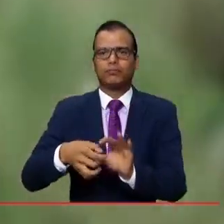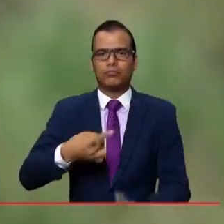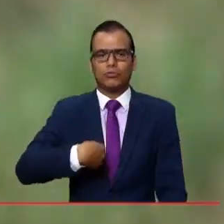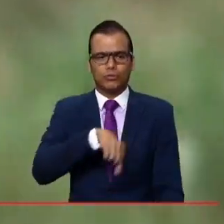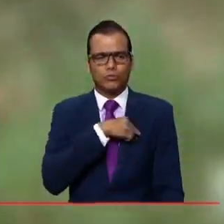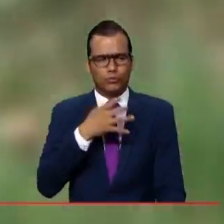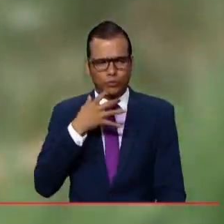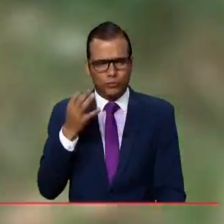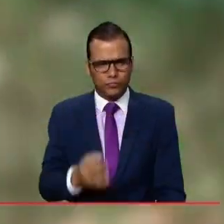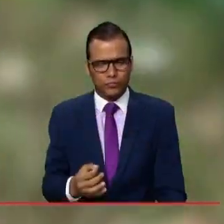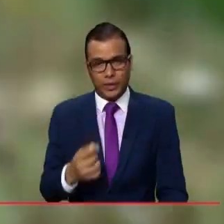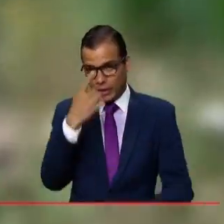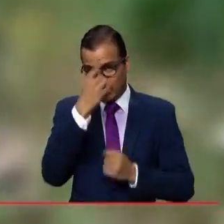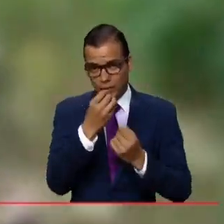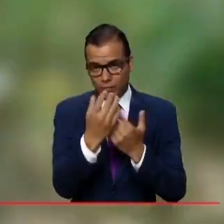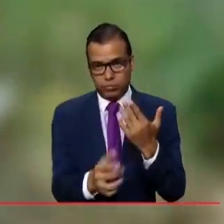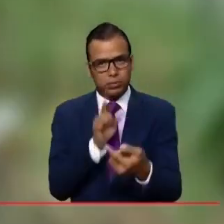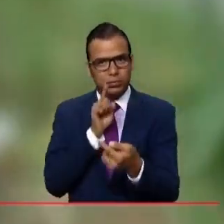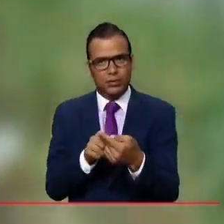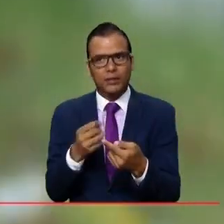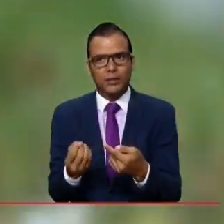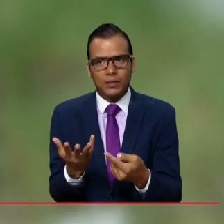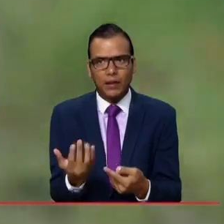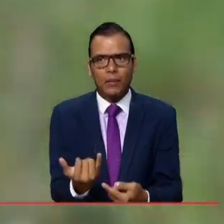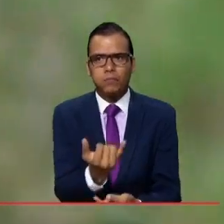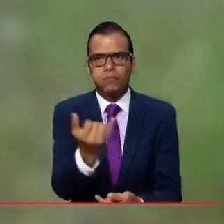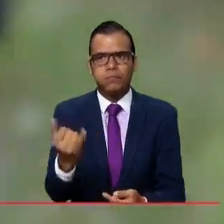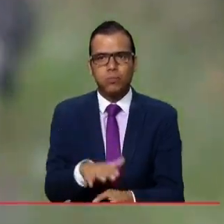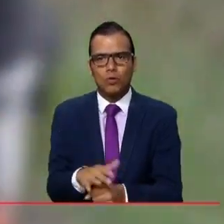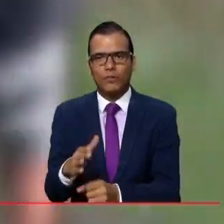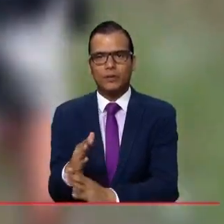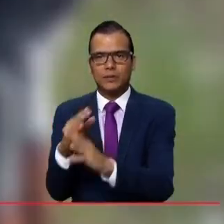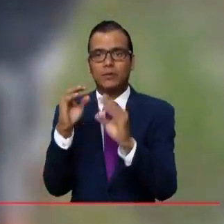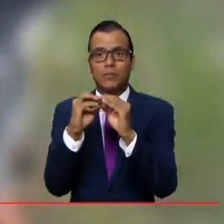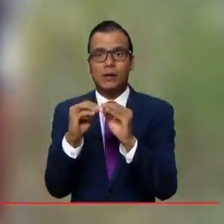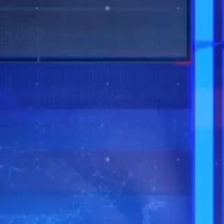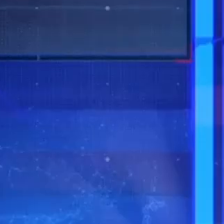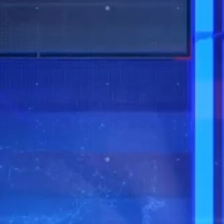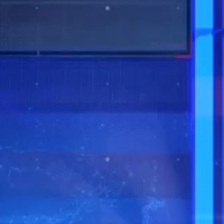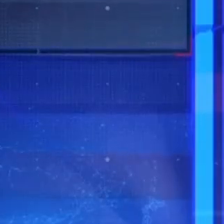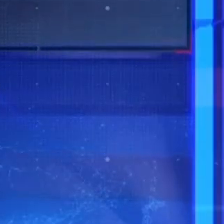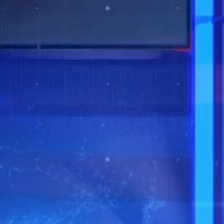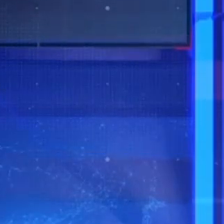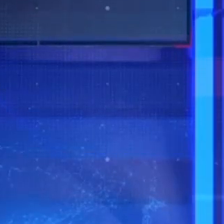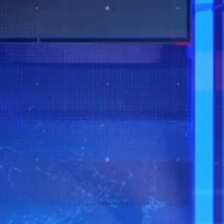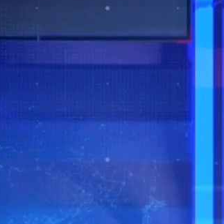fortalecer la seguridad y reducir la presencia de los grupos armados organizados en el puerto.